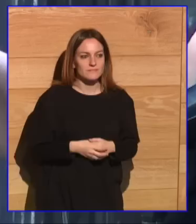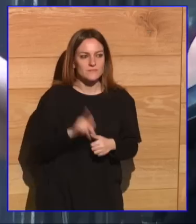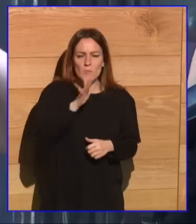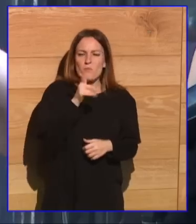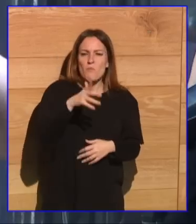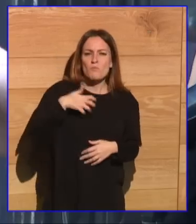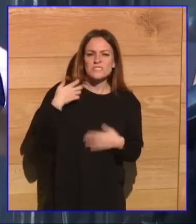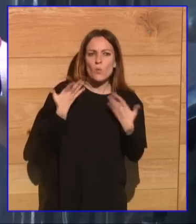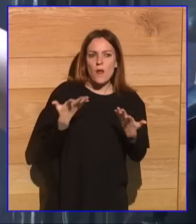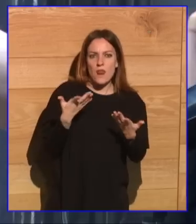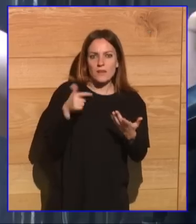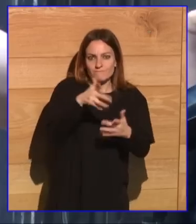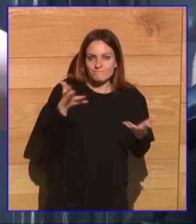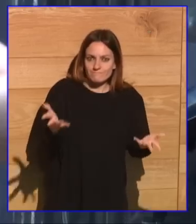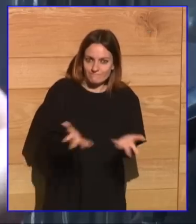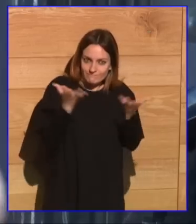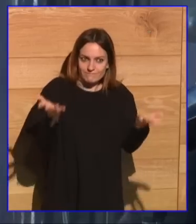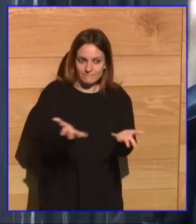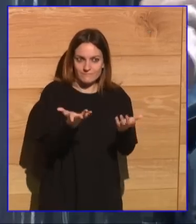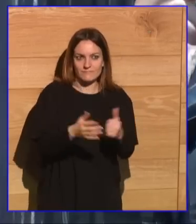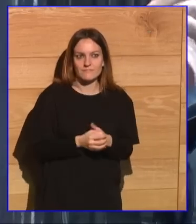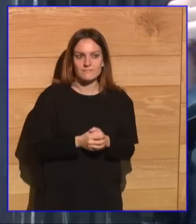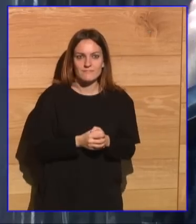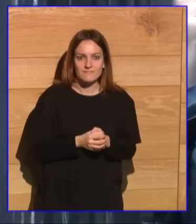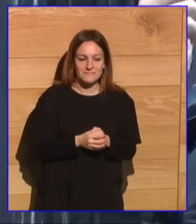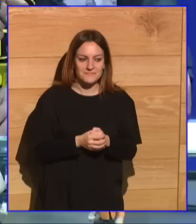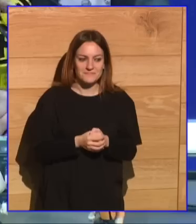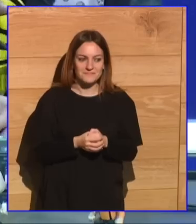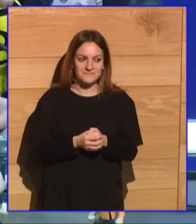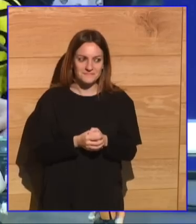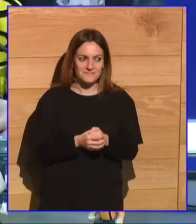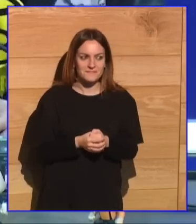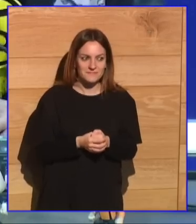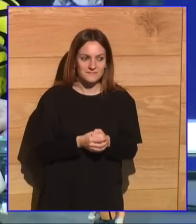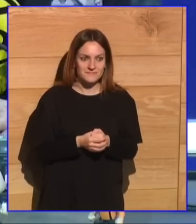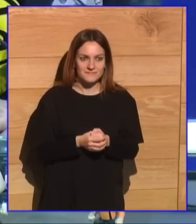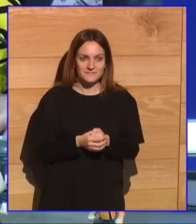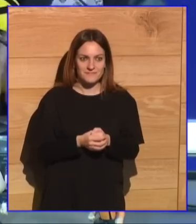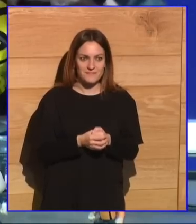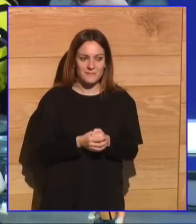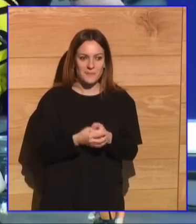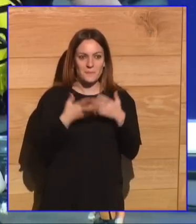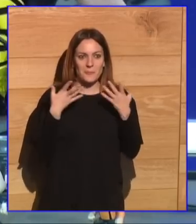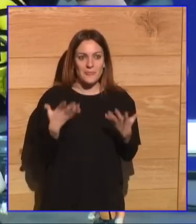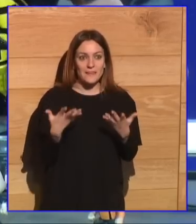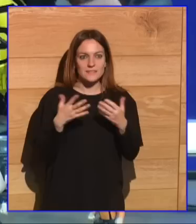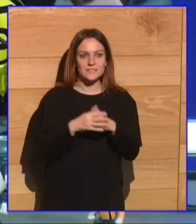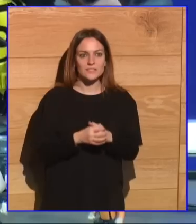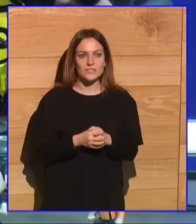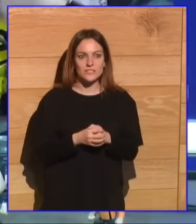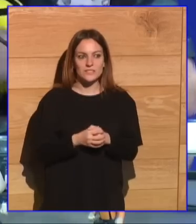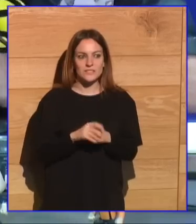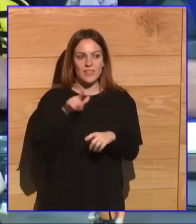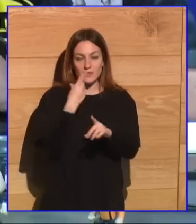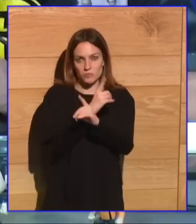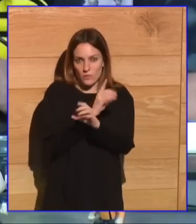molestaba era el thrusting. O sea, Era el thrusting. que- claro, El claro, énfasis. claro, sí. Eso Que la es. hucha no esté quieta. Bueno, vale, y venga. entonces... Luego volvió para el DVD